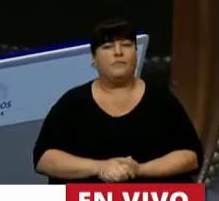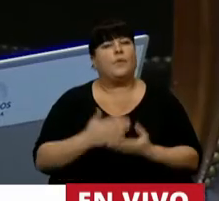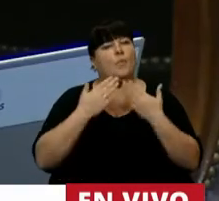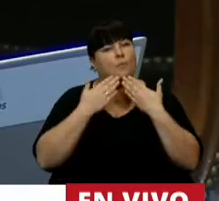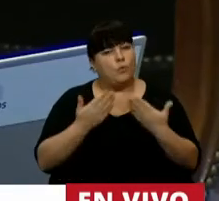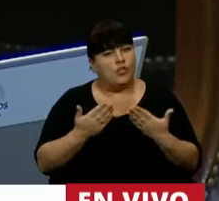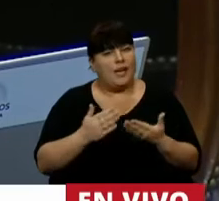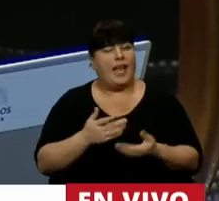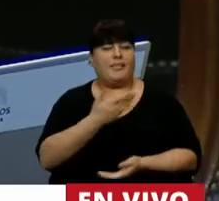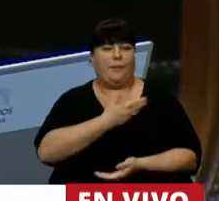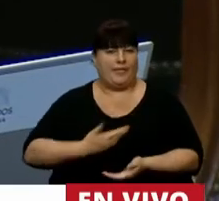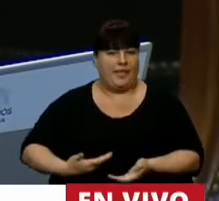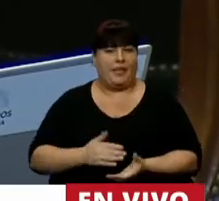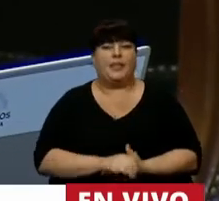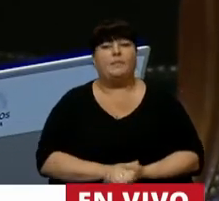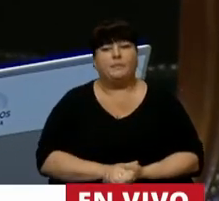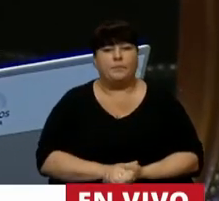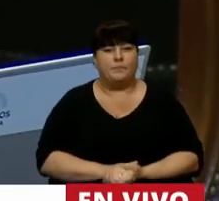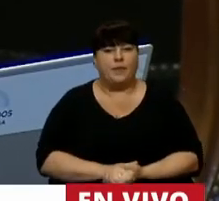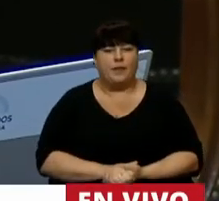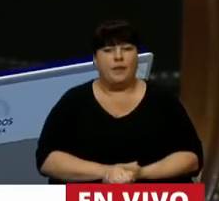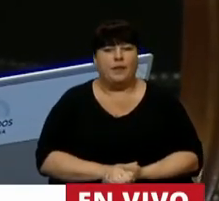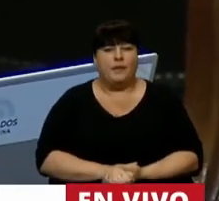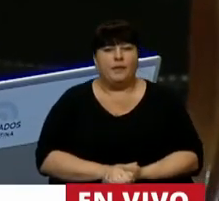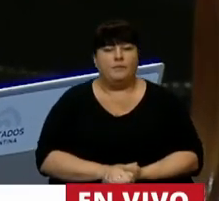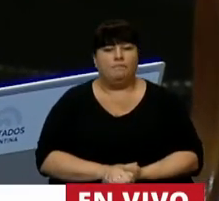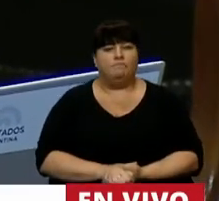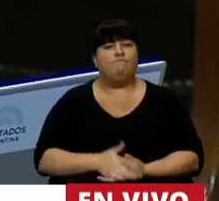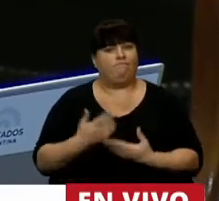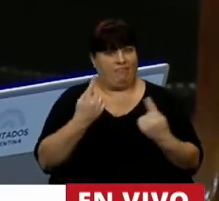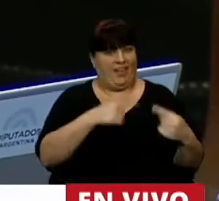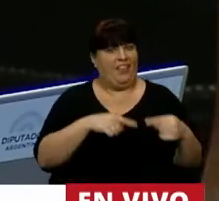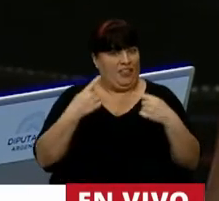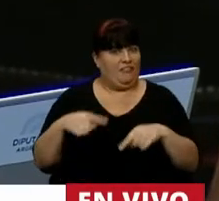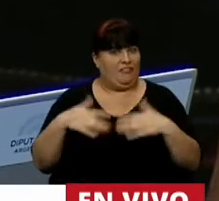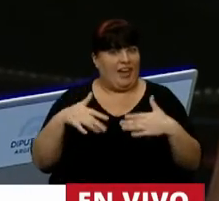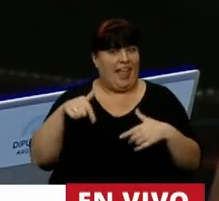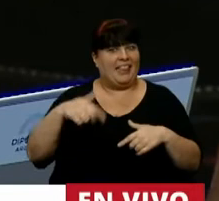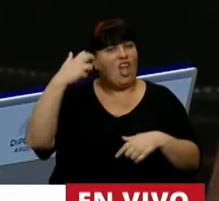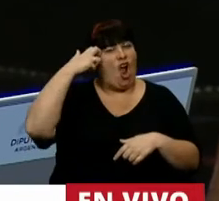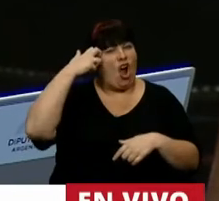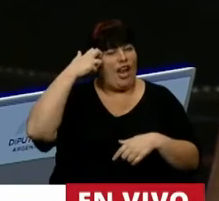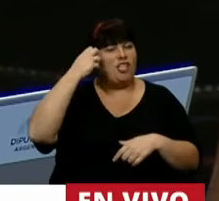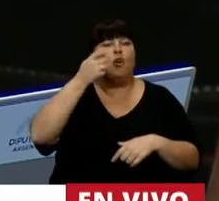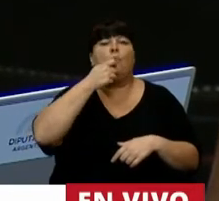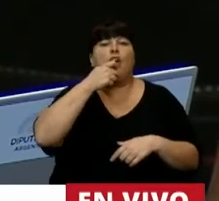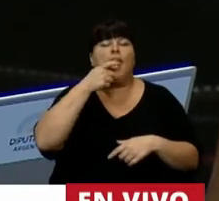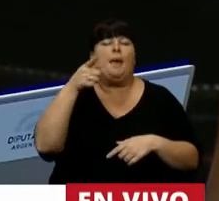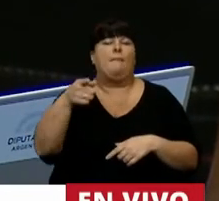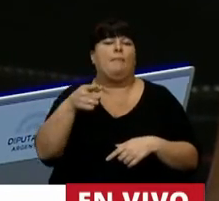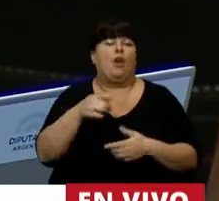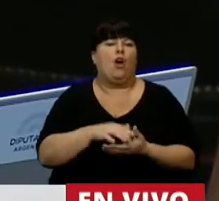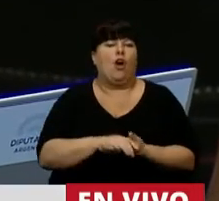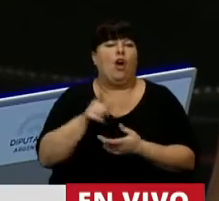Muchas gracias, señor presidente. ¿Qué diferencia que hace este Congreso cuando lleva